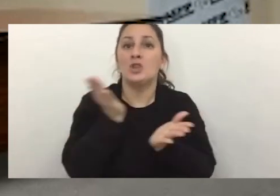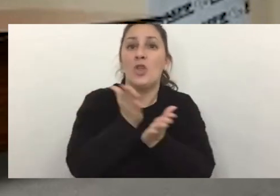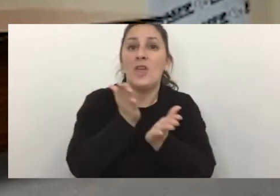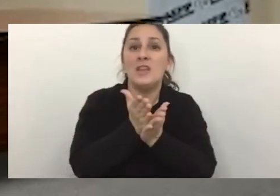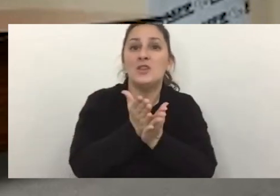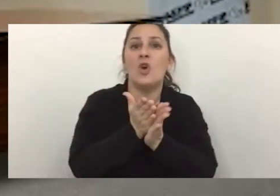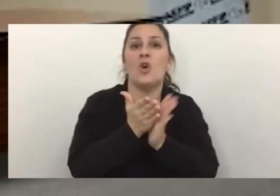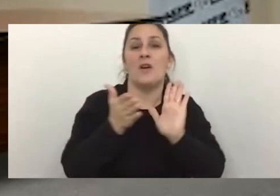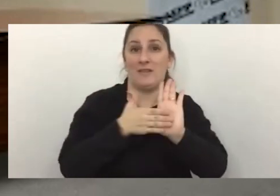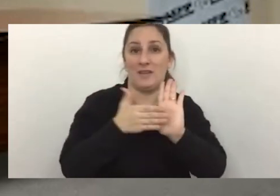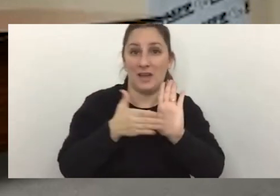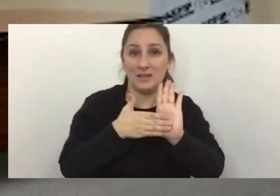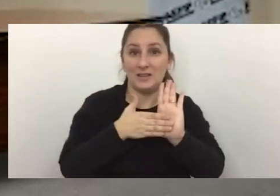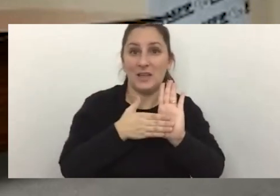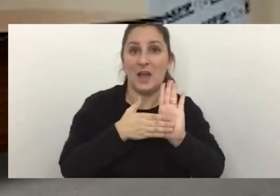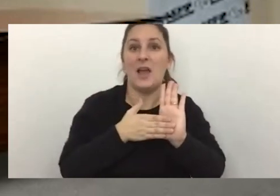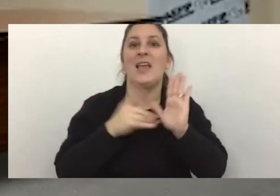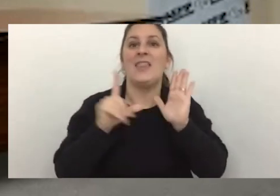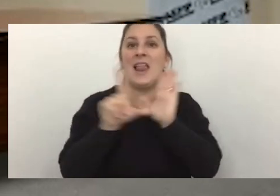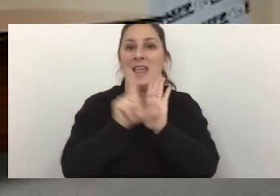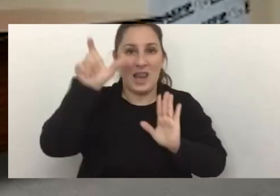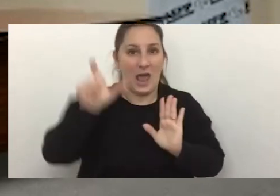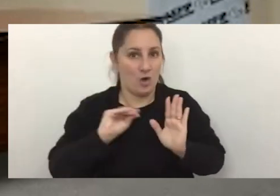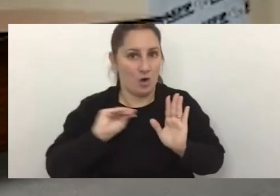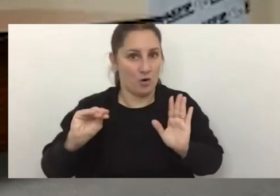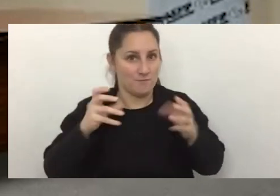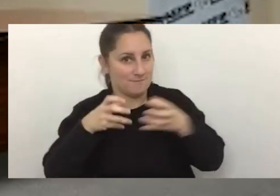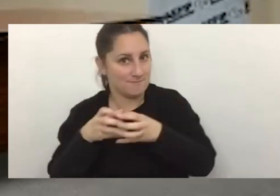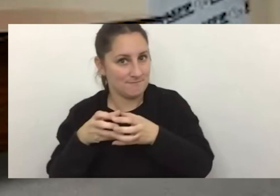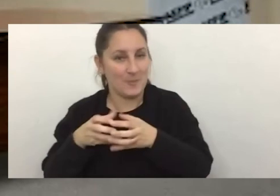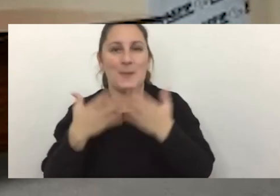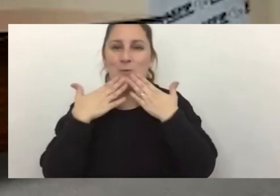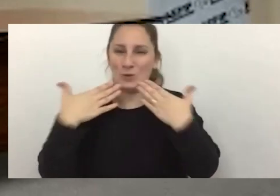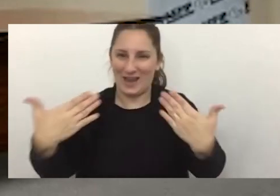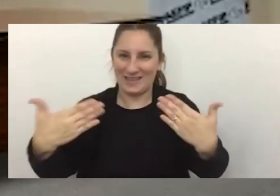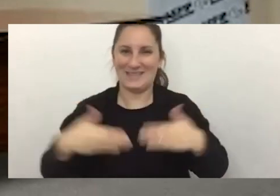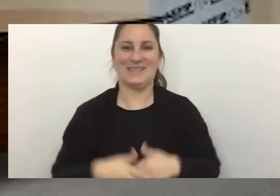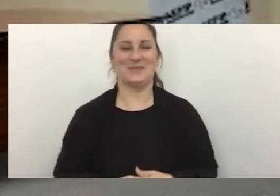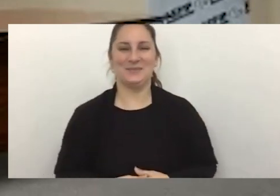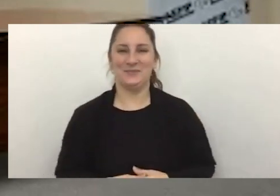Constitución y no el legislador por el parte. Bueno, muchas gracias.